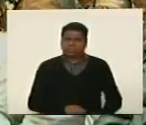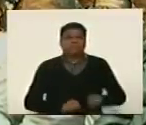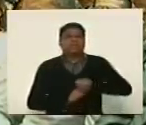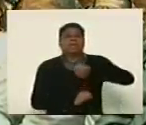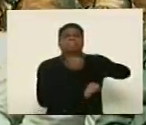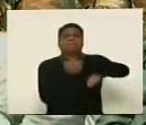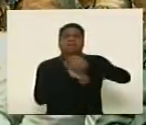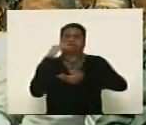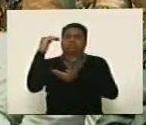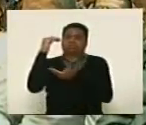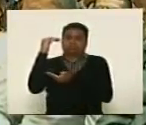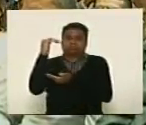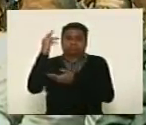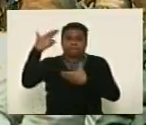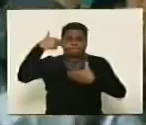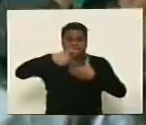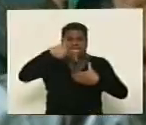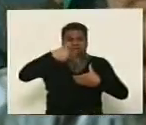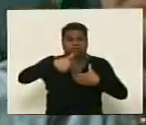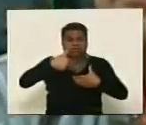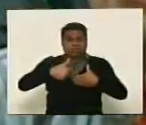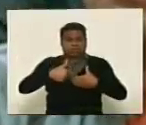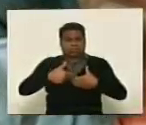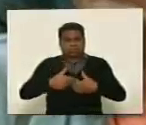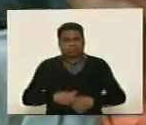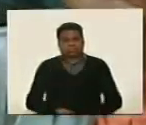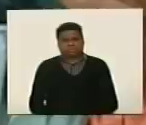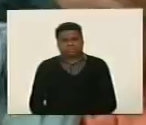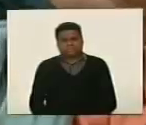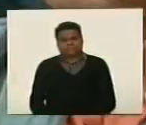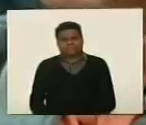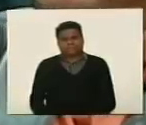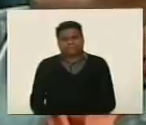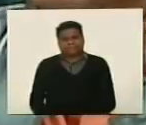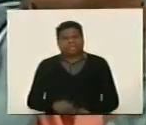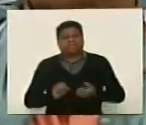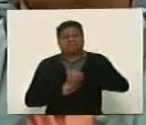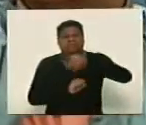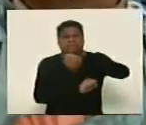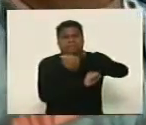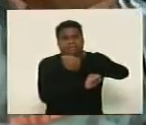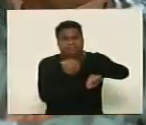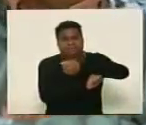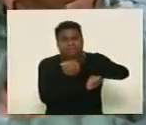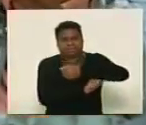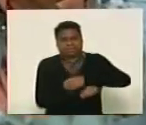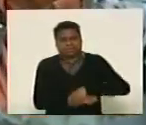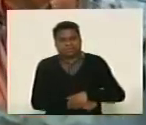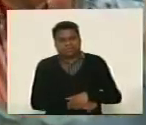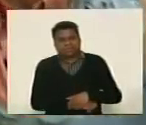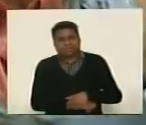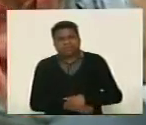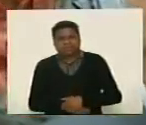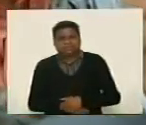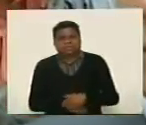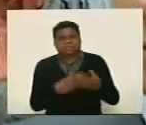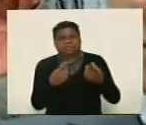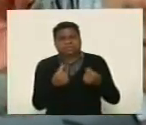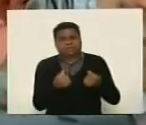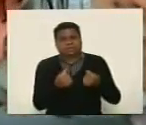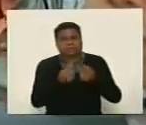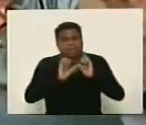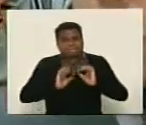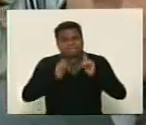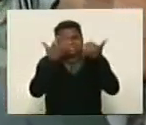una criptomoneda, un criptoactivo, que es fundamental que tenga ese respaldo para lanzarse. Y